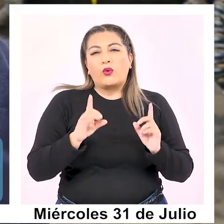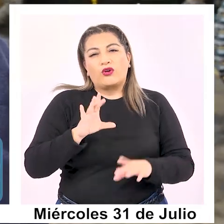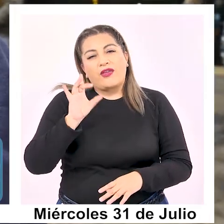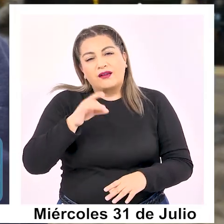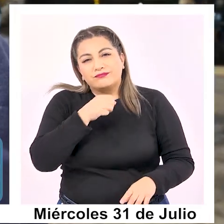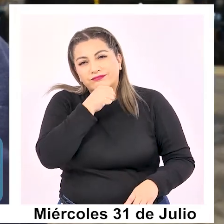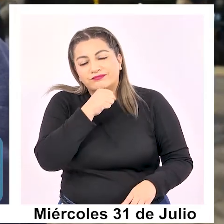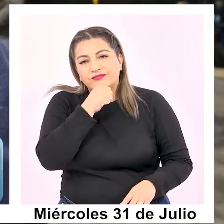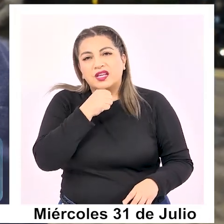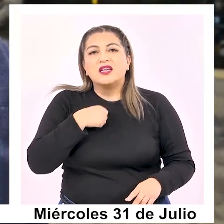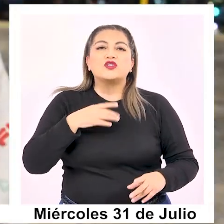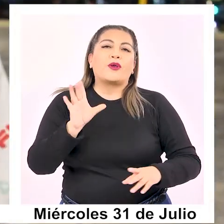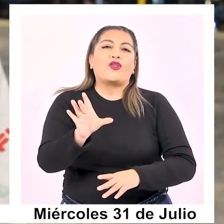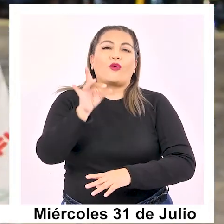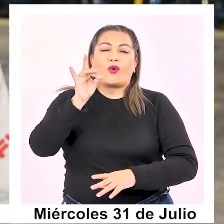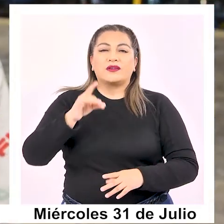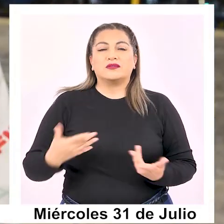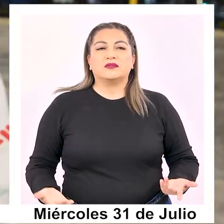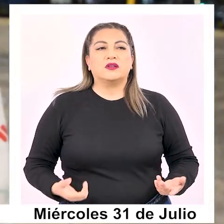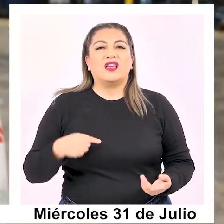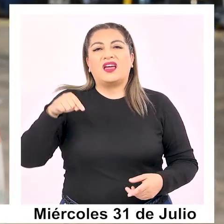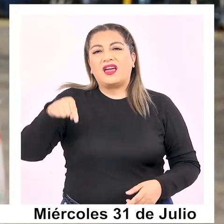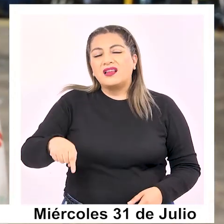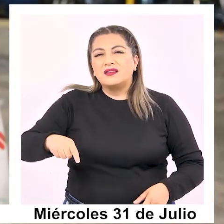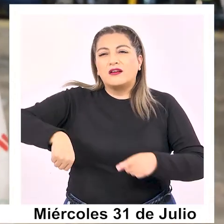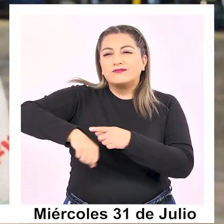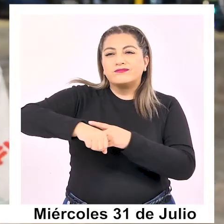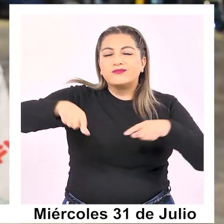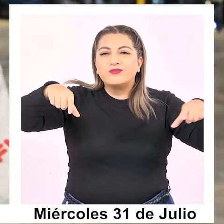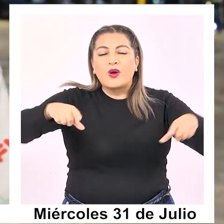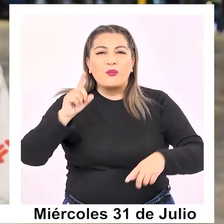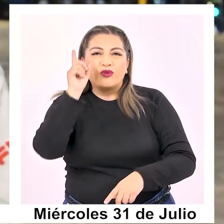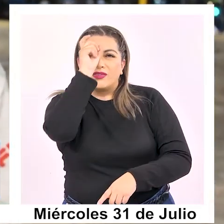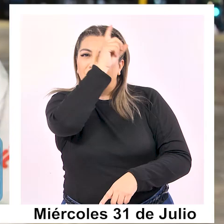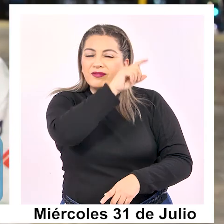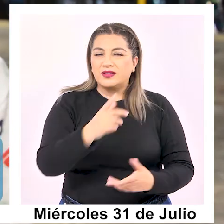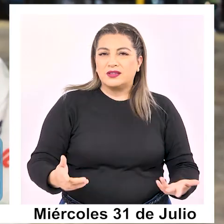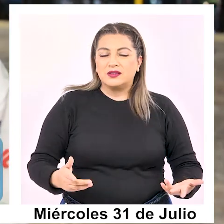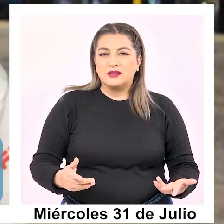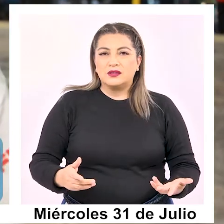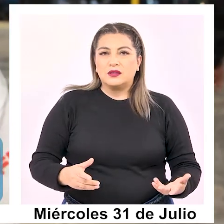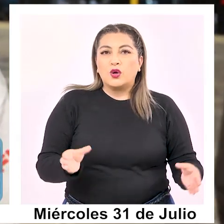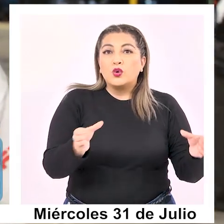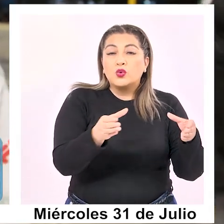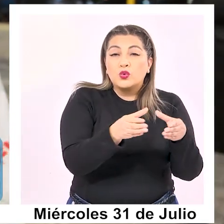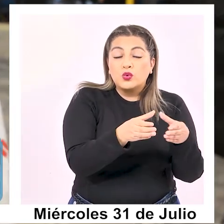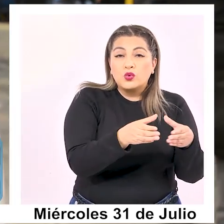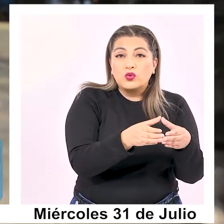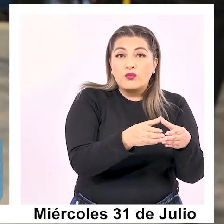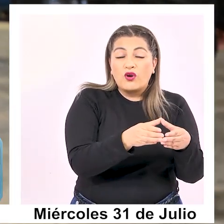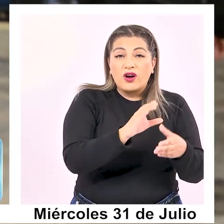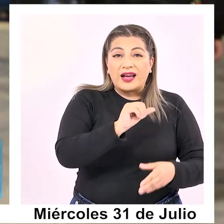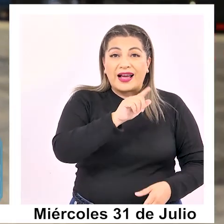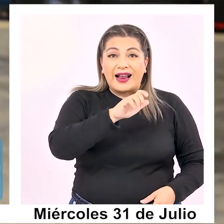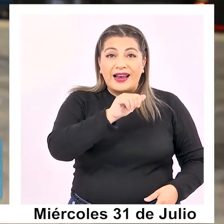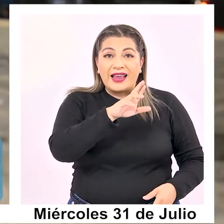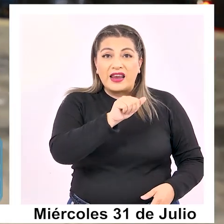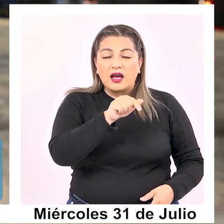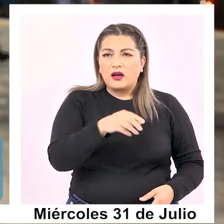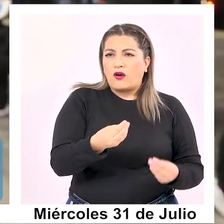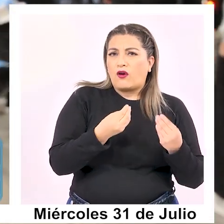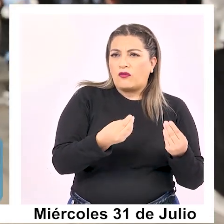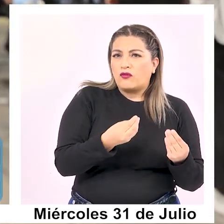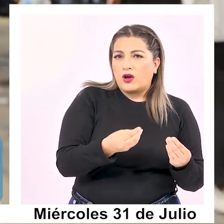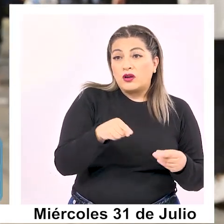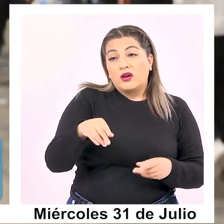se notó en el campo de juego Muy difícil, los jugadores de la Galera, un poco muy buenos, Iquique